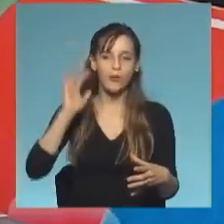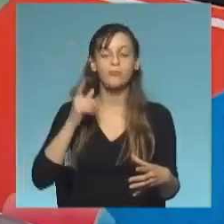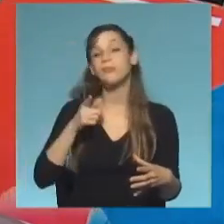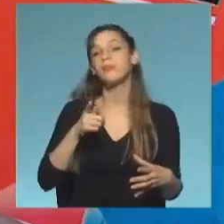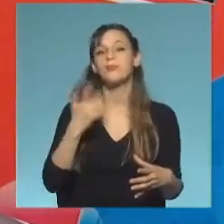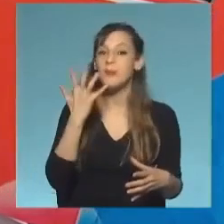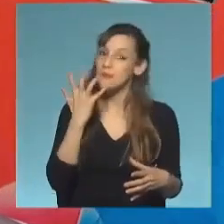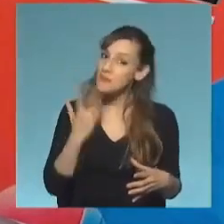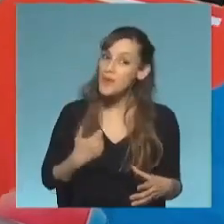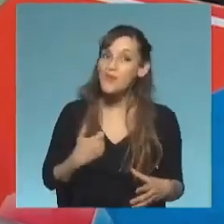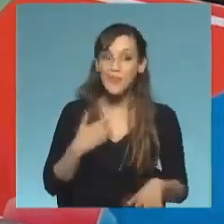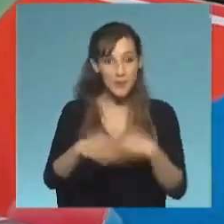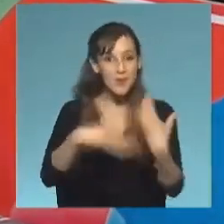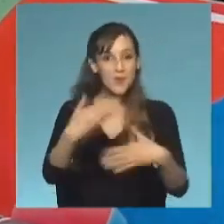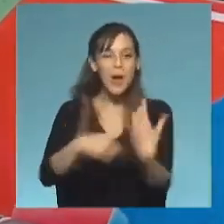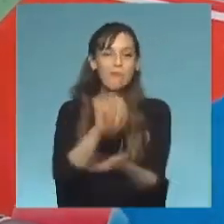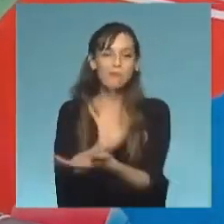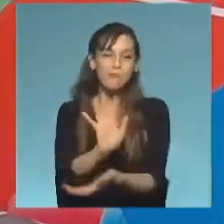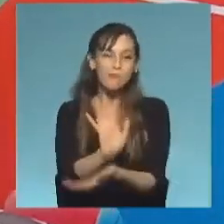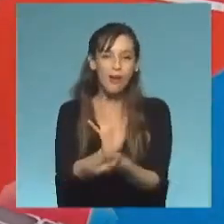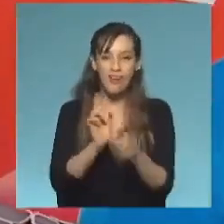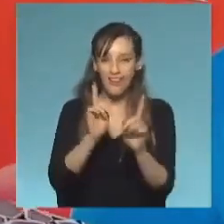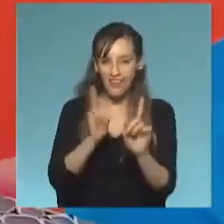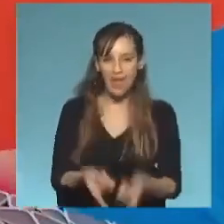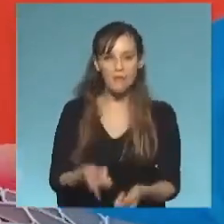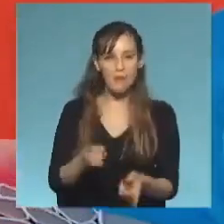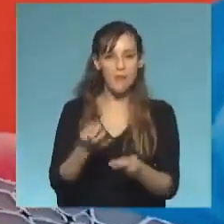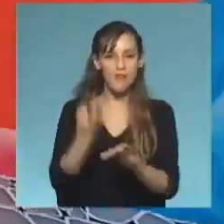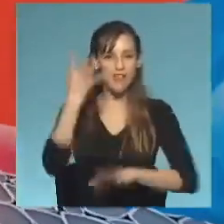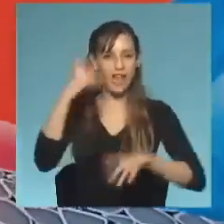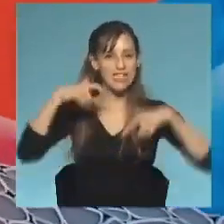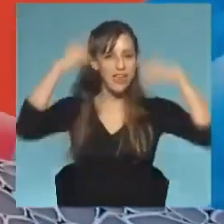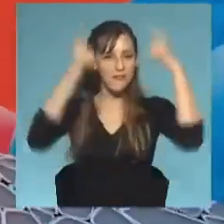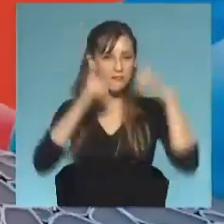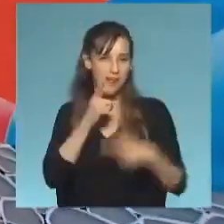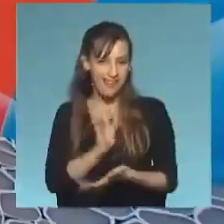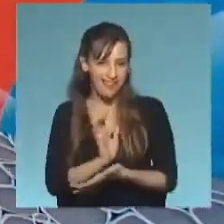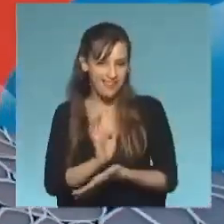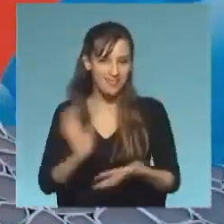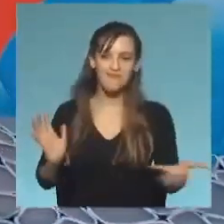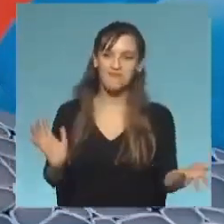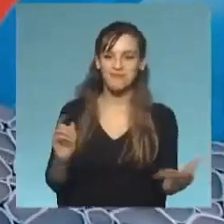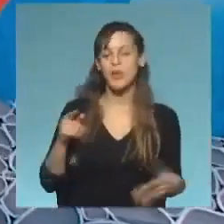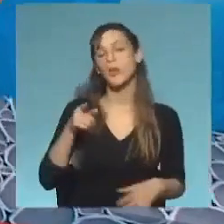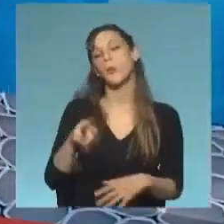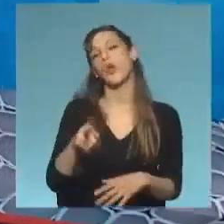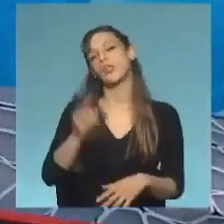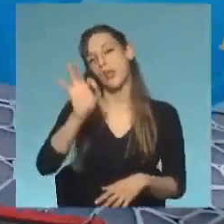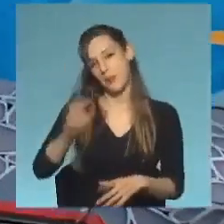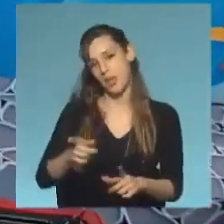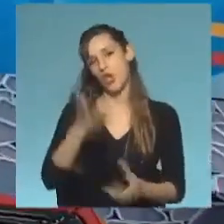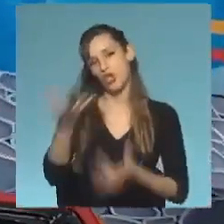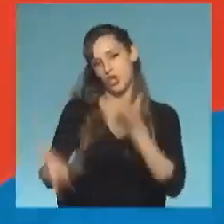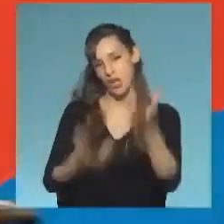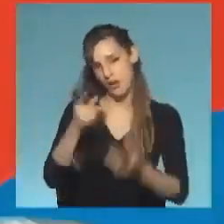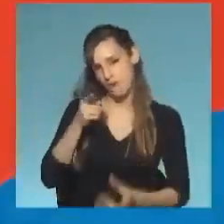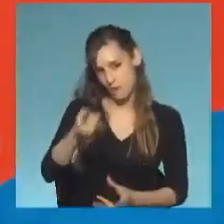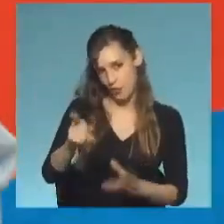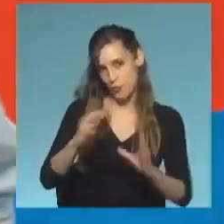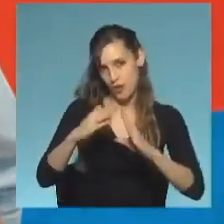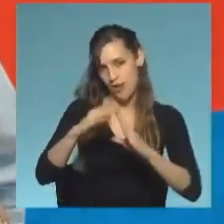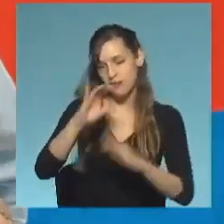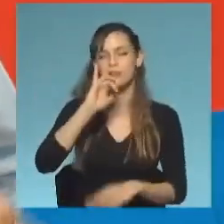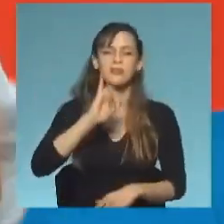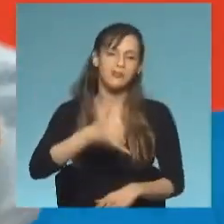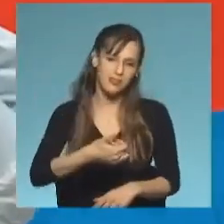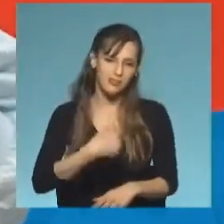esto de jugar a que yo también soy cocinera. Bueno, pero vos también cocinás. Sí, yo siempre digo, el otro día comentaba que